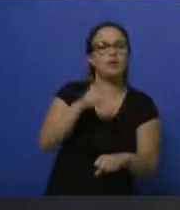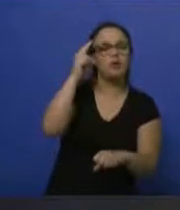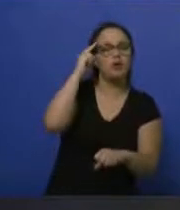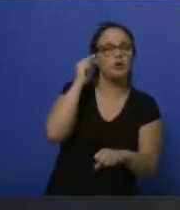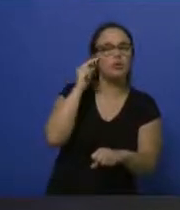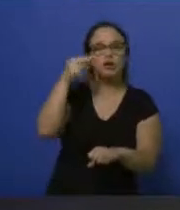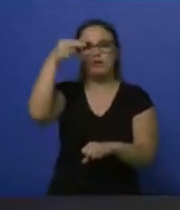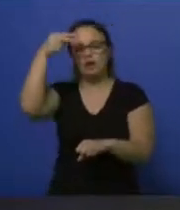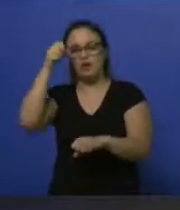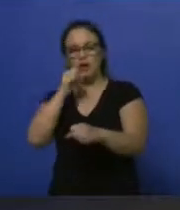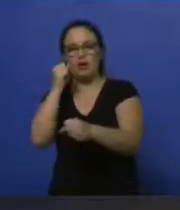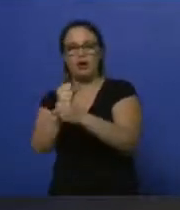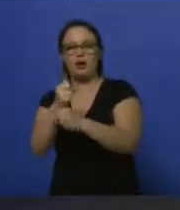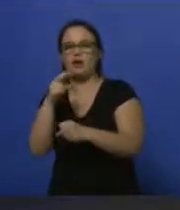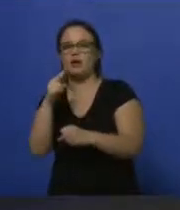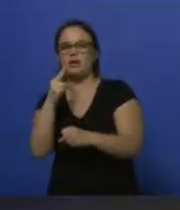gratuita.